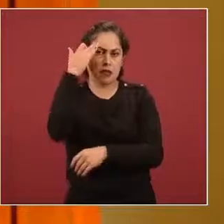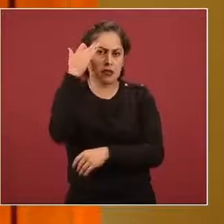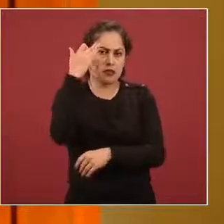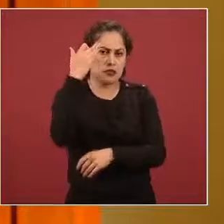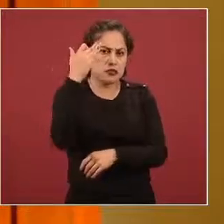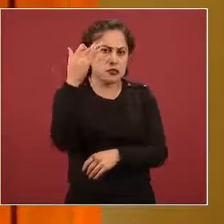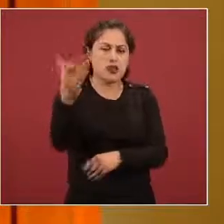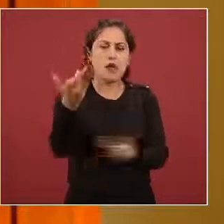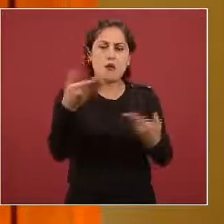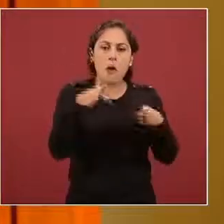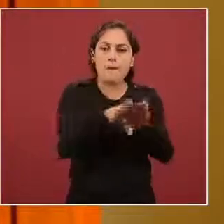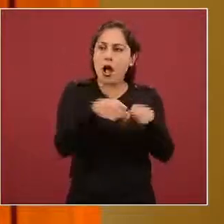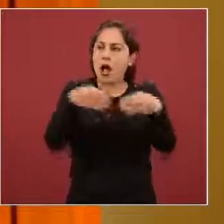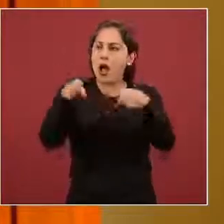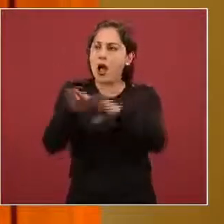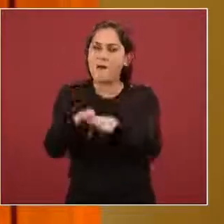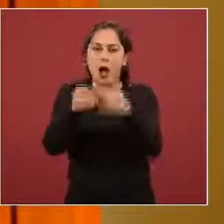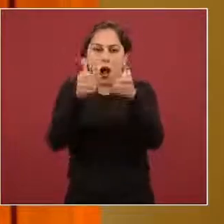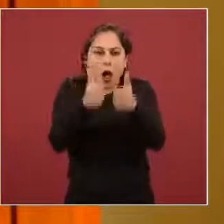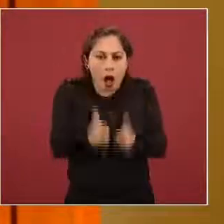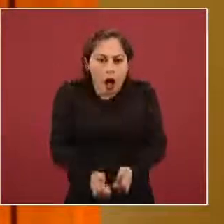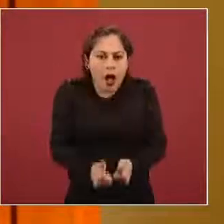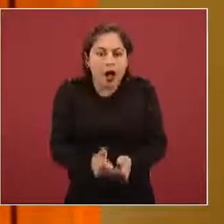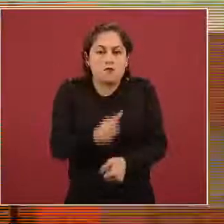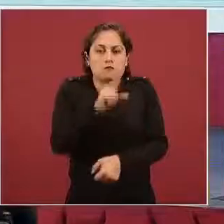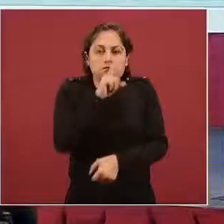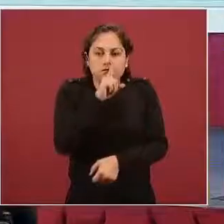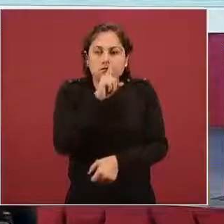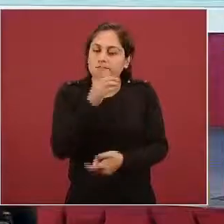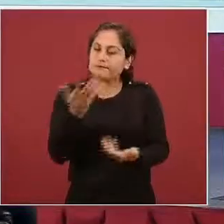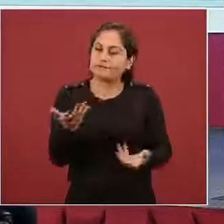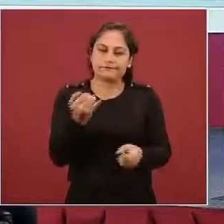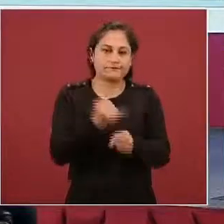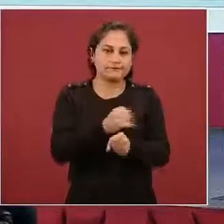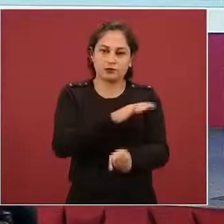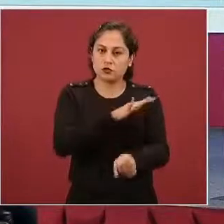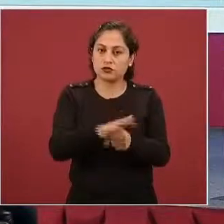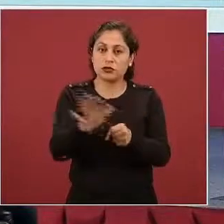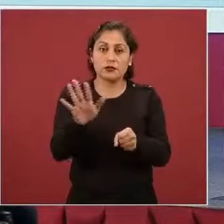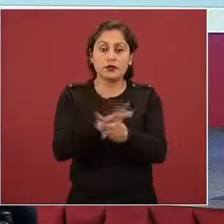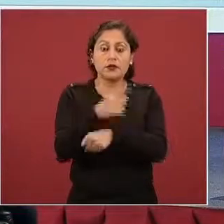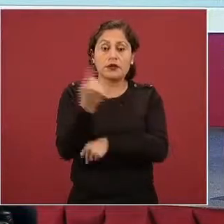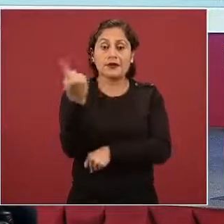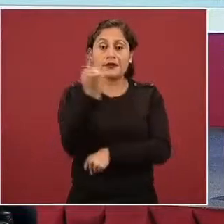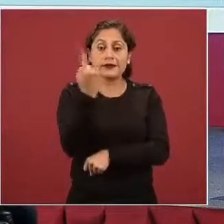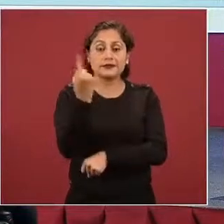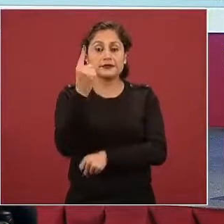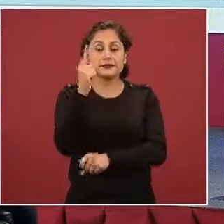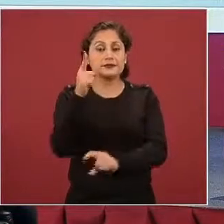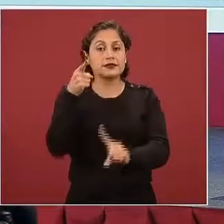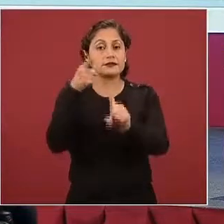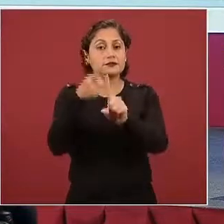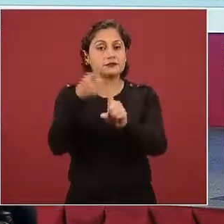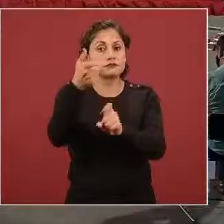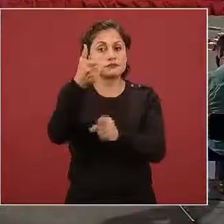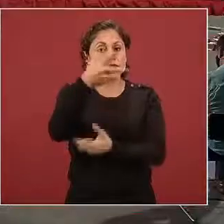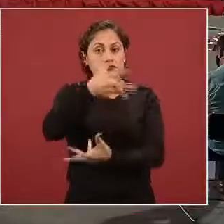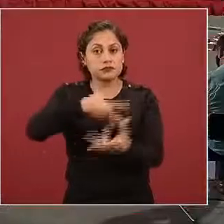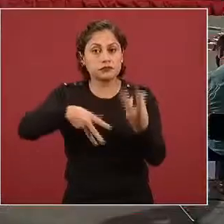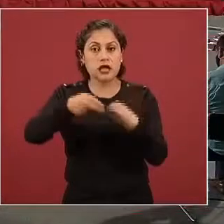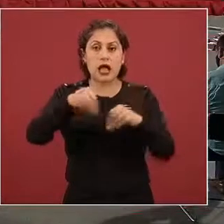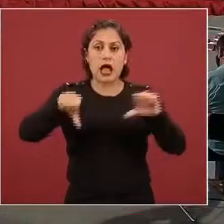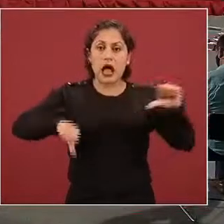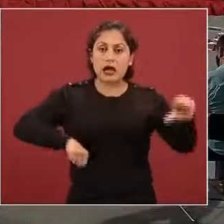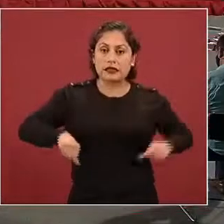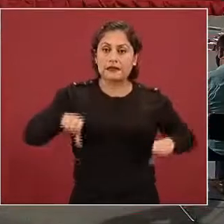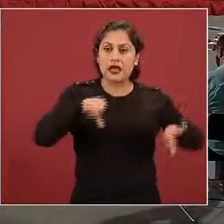tan intensas que disminuyan la capacidad de generar riqueza, de distribuirla, de mantener o reactivar